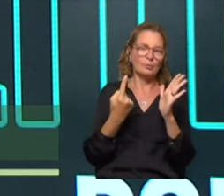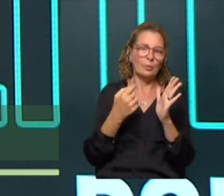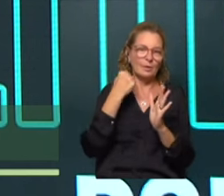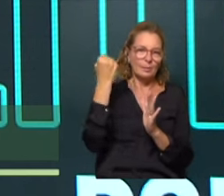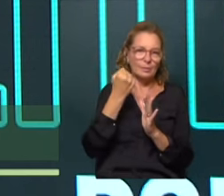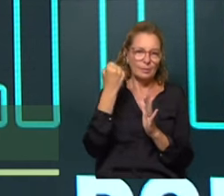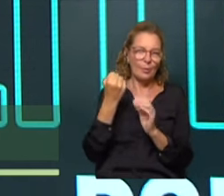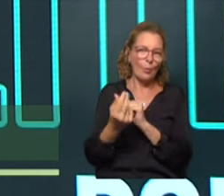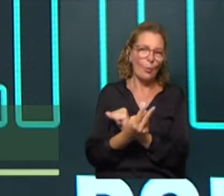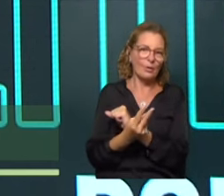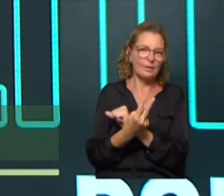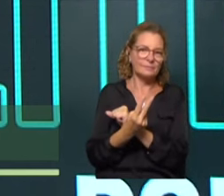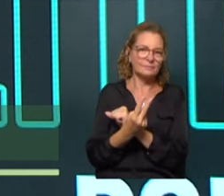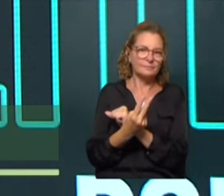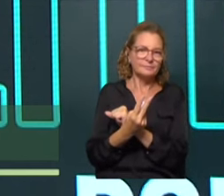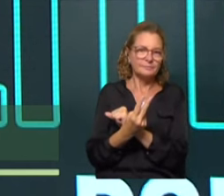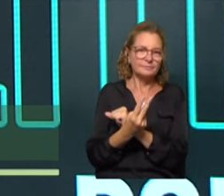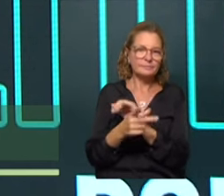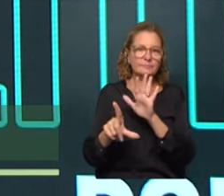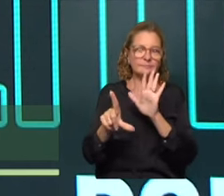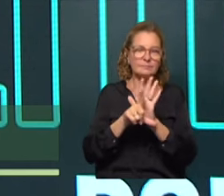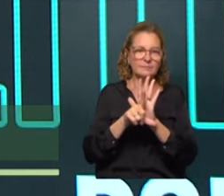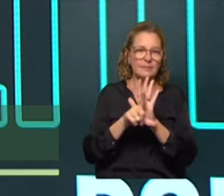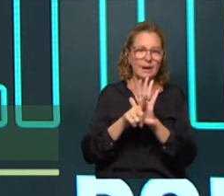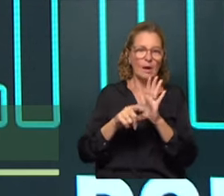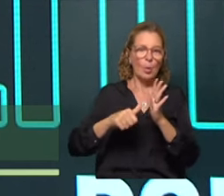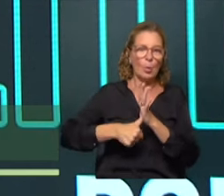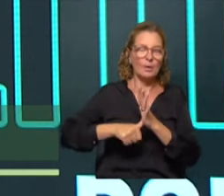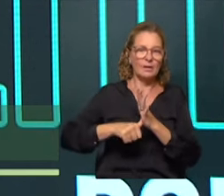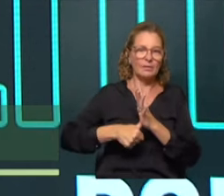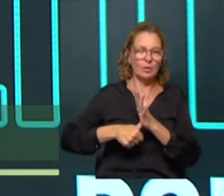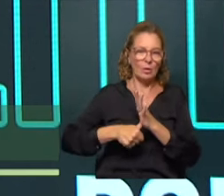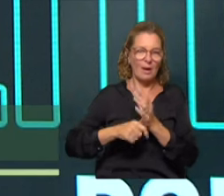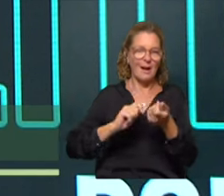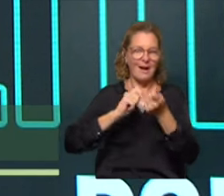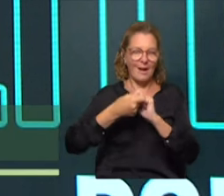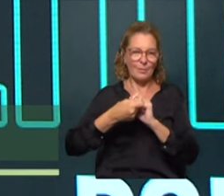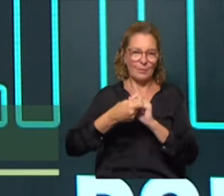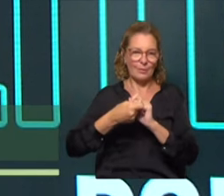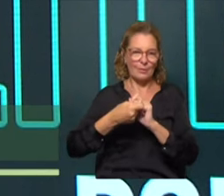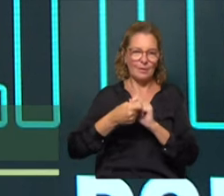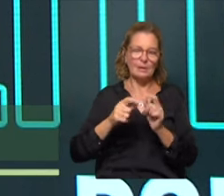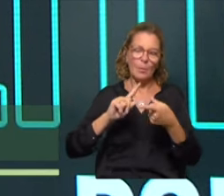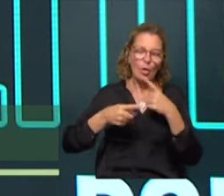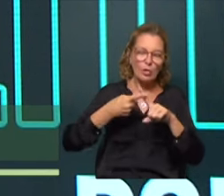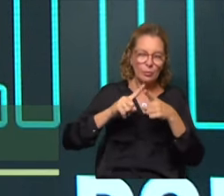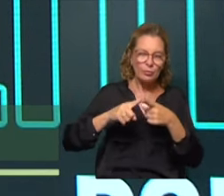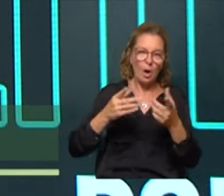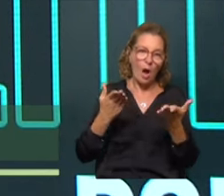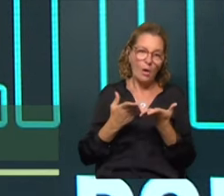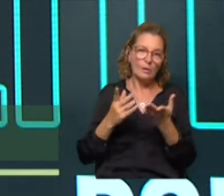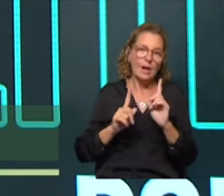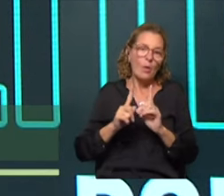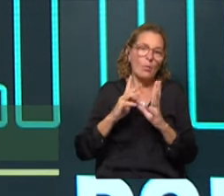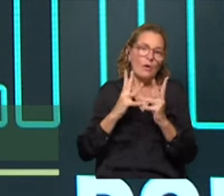defensa de la ley de jubilaciones y pensiones. La reforma previsional. La reforma previsional que está en discusión justamente y que de